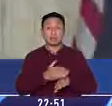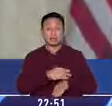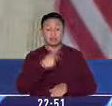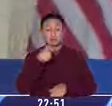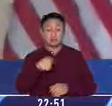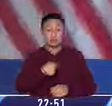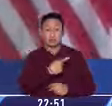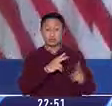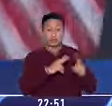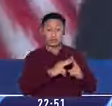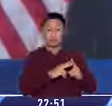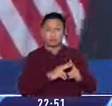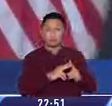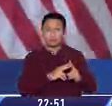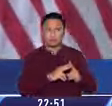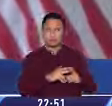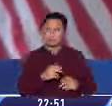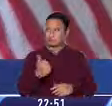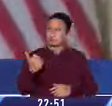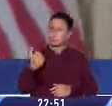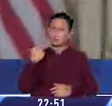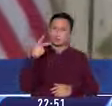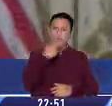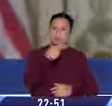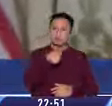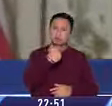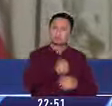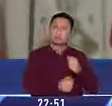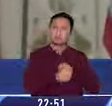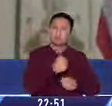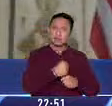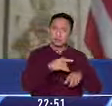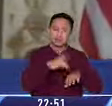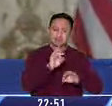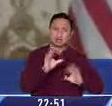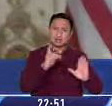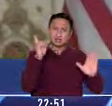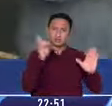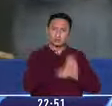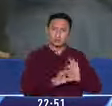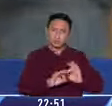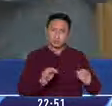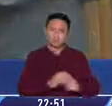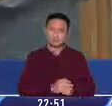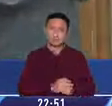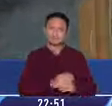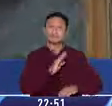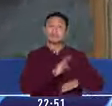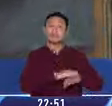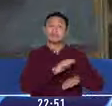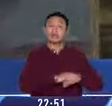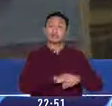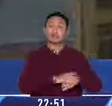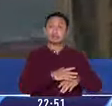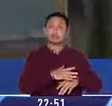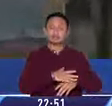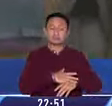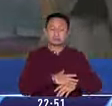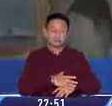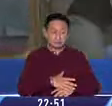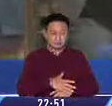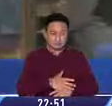no conocerla y afirmó que dejó pasar tantos años sin presentar una denuncia debido a la vergüenza que sentía con